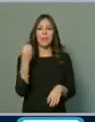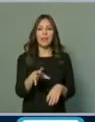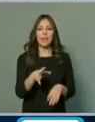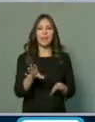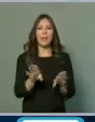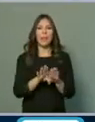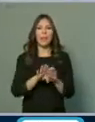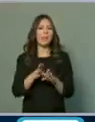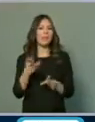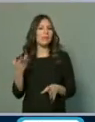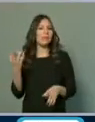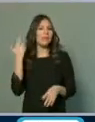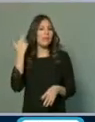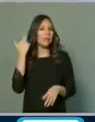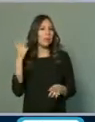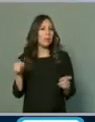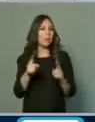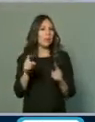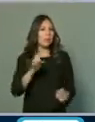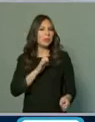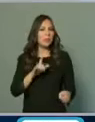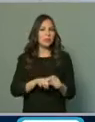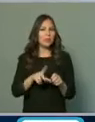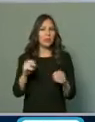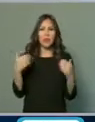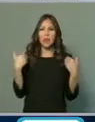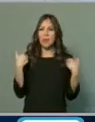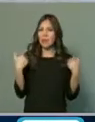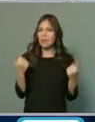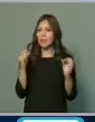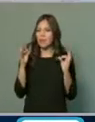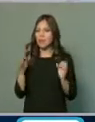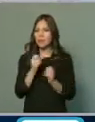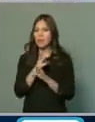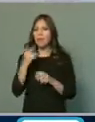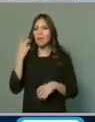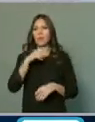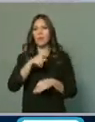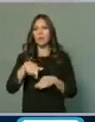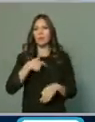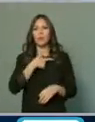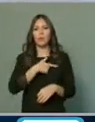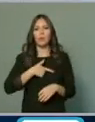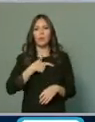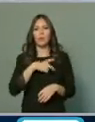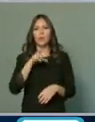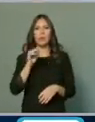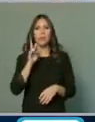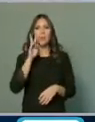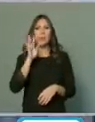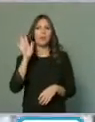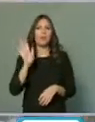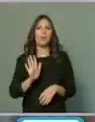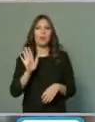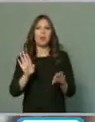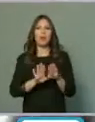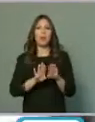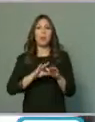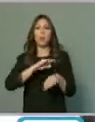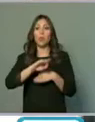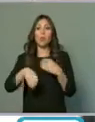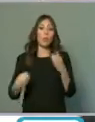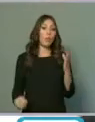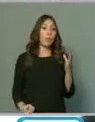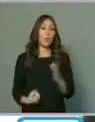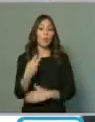como algo especial que no le acabas de entender qué es, pero es algo que llama mucho la atención. No se ve como algo completamente nuevo,